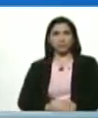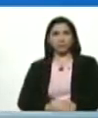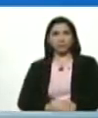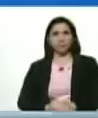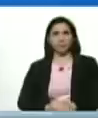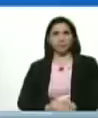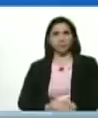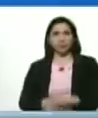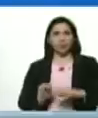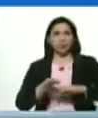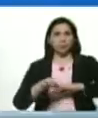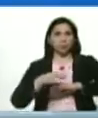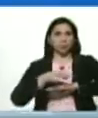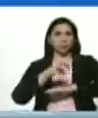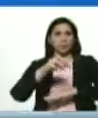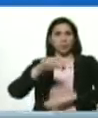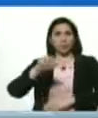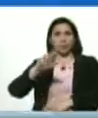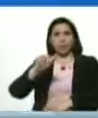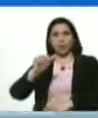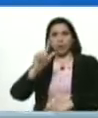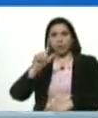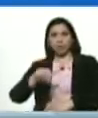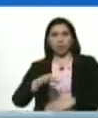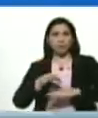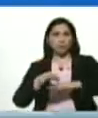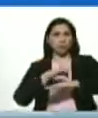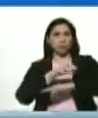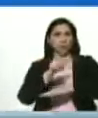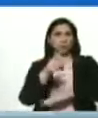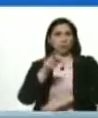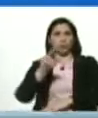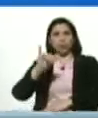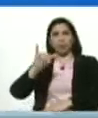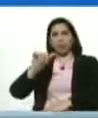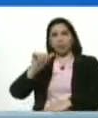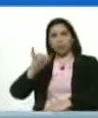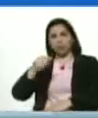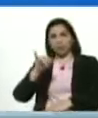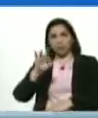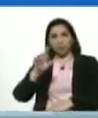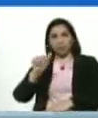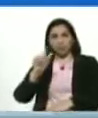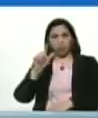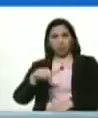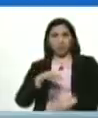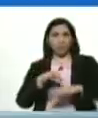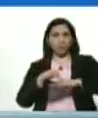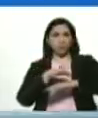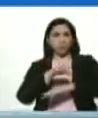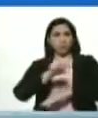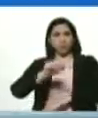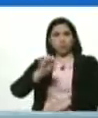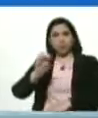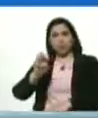del municipio mara del municipio de la guajira del municipio semprúm